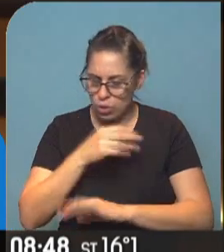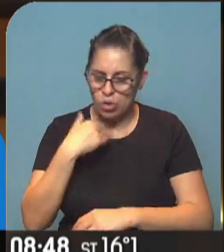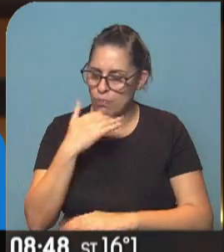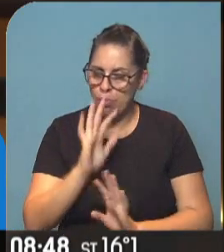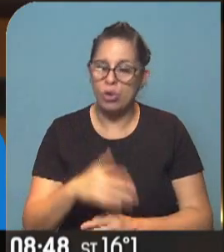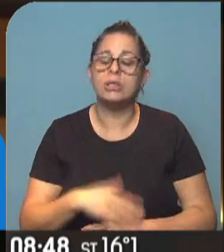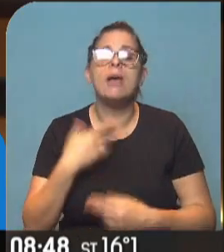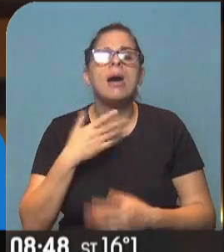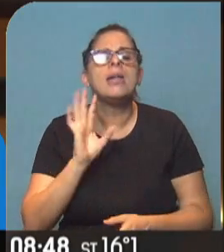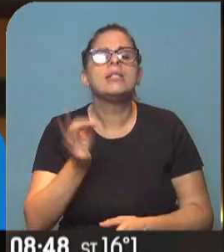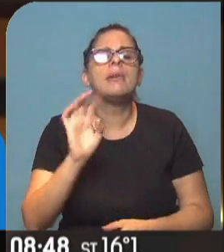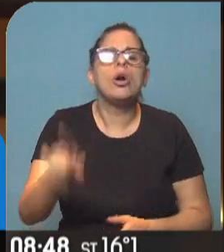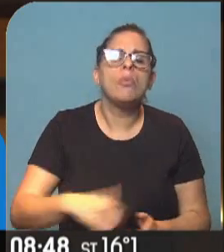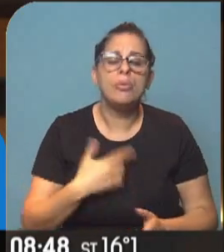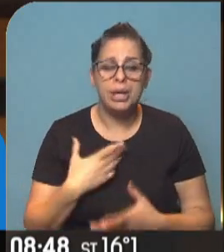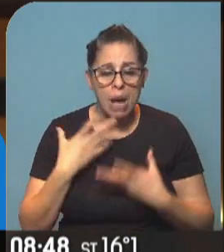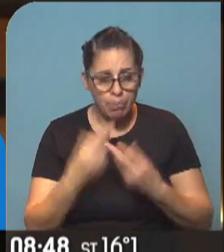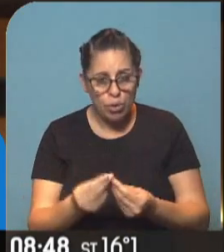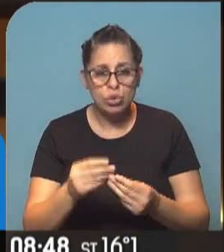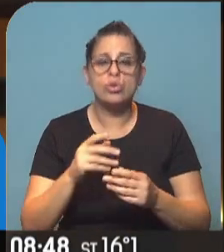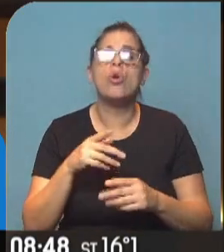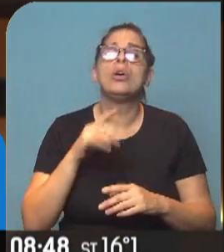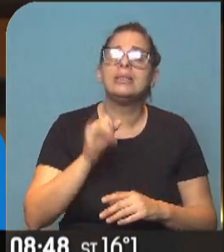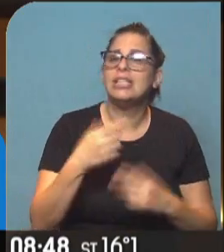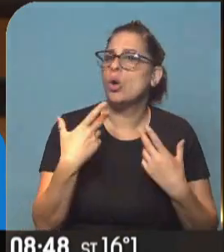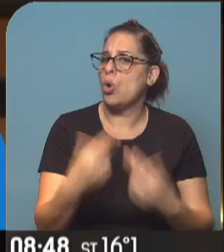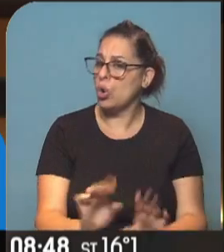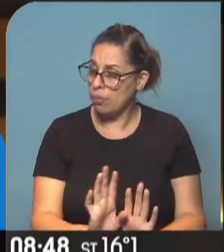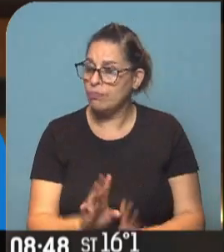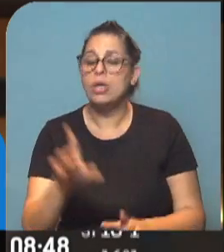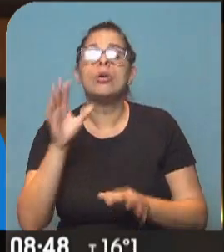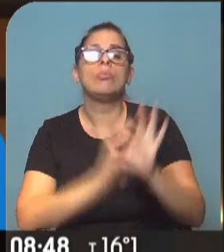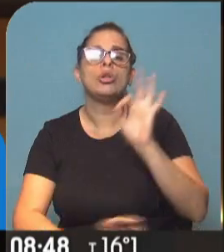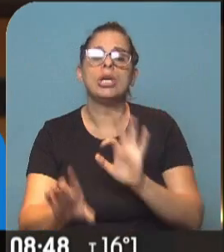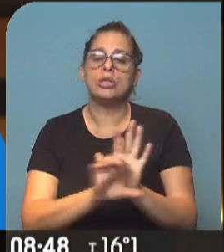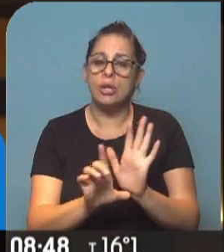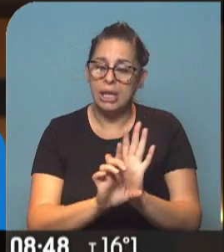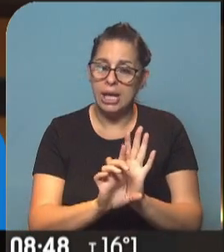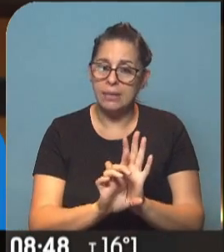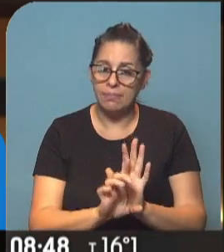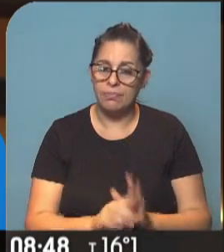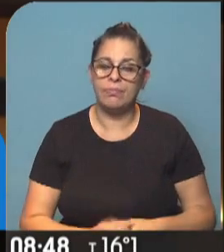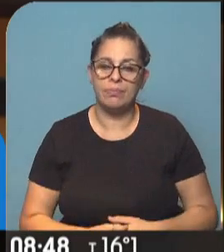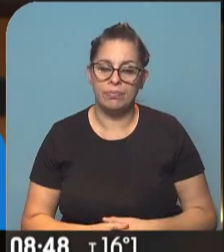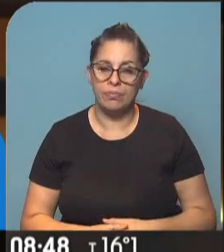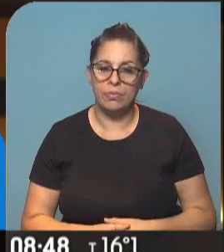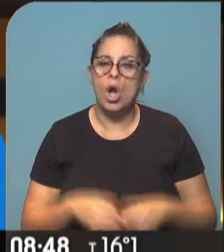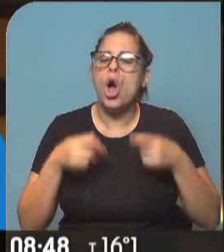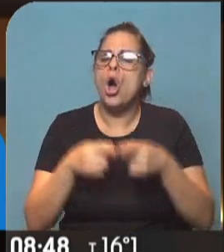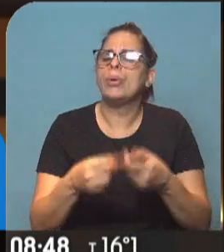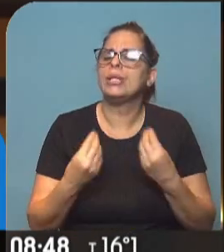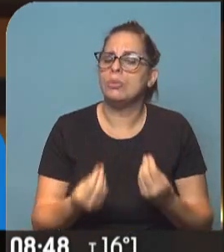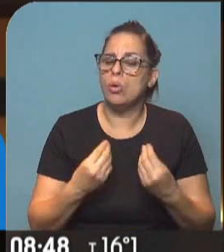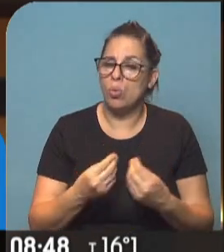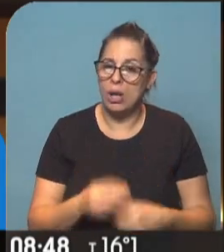así argumentar a favor o en contra de este proyecto de ley que lo que pone en juego es justamente la